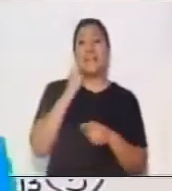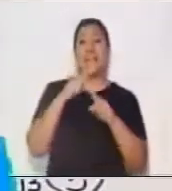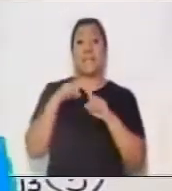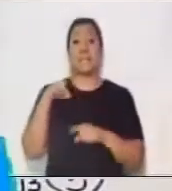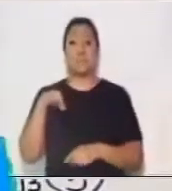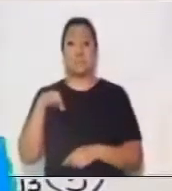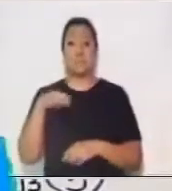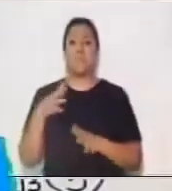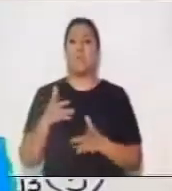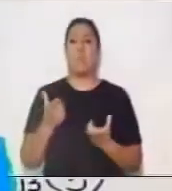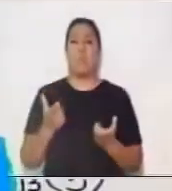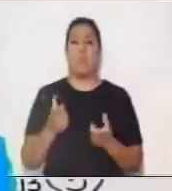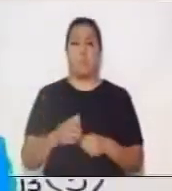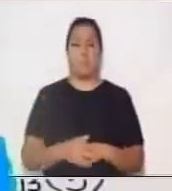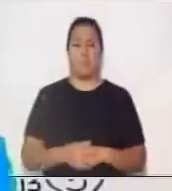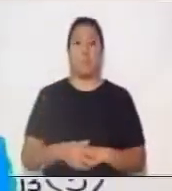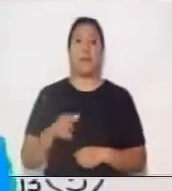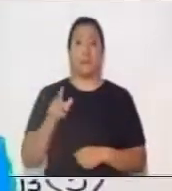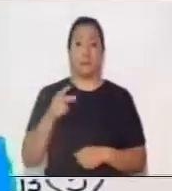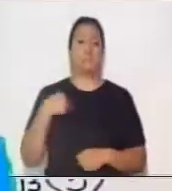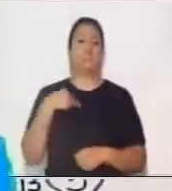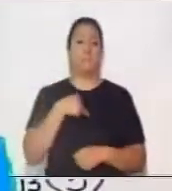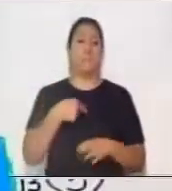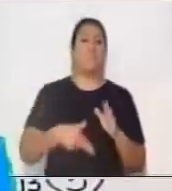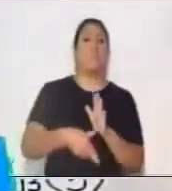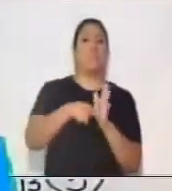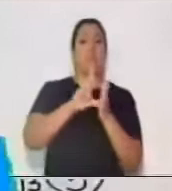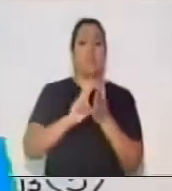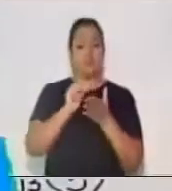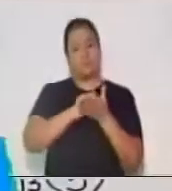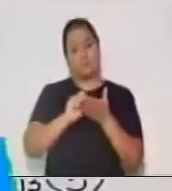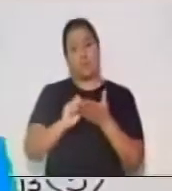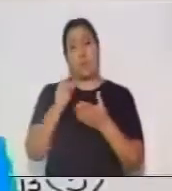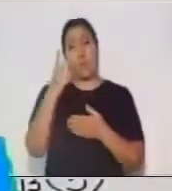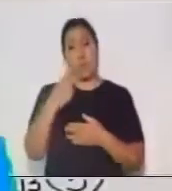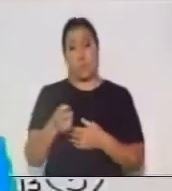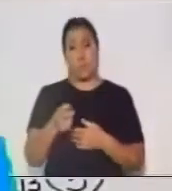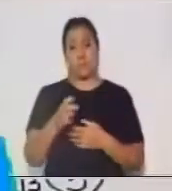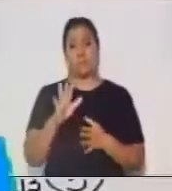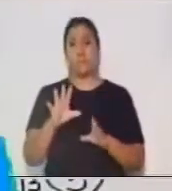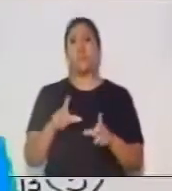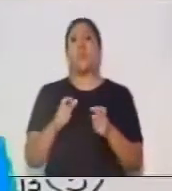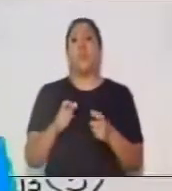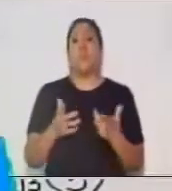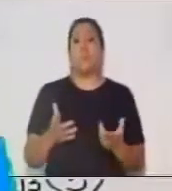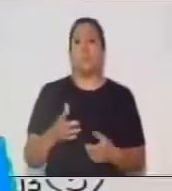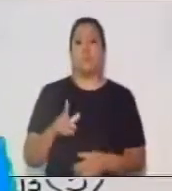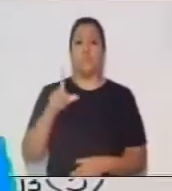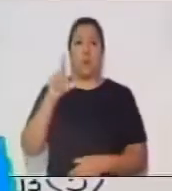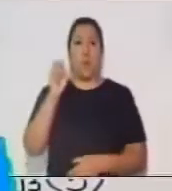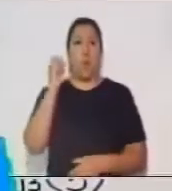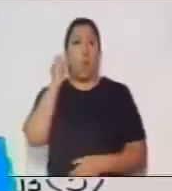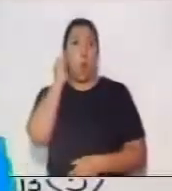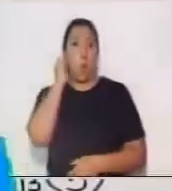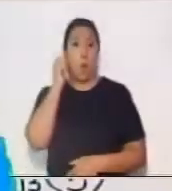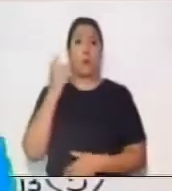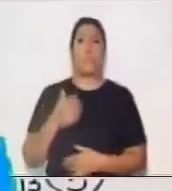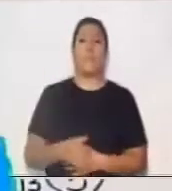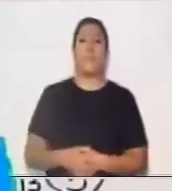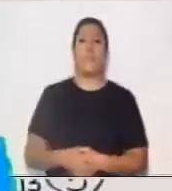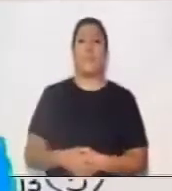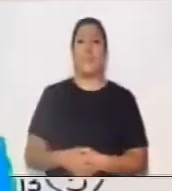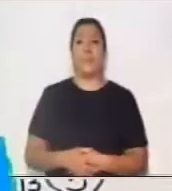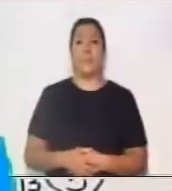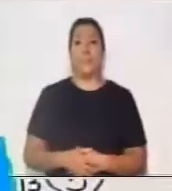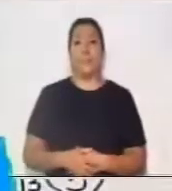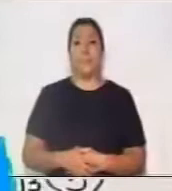Parece que sí me quedé en la chamba. ¿En qué trabajo? Ay, luego te cuento, pero es algo bueno. Es algo chido.